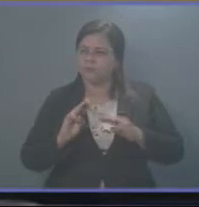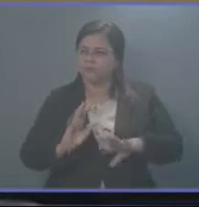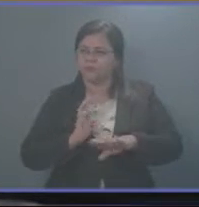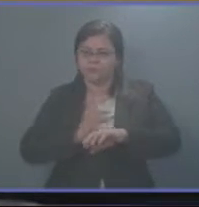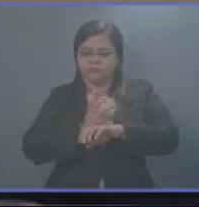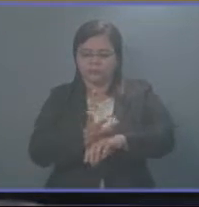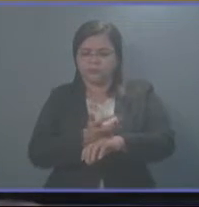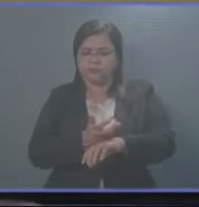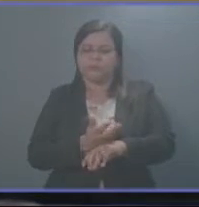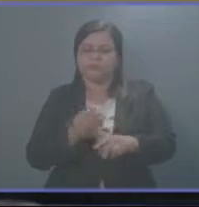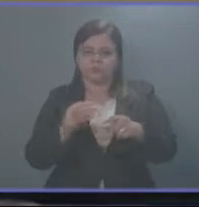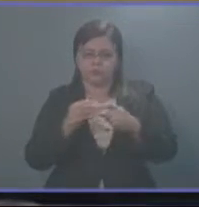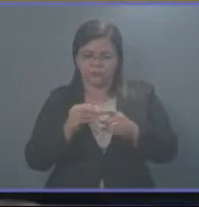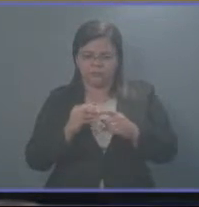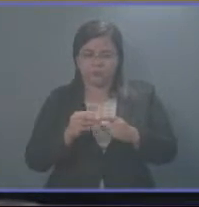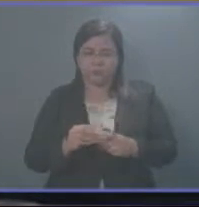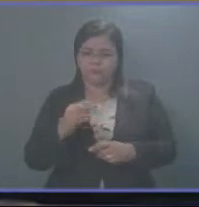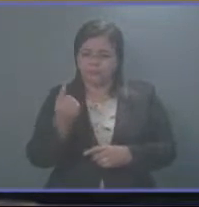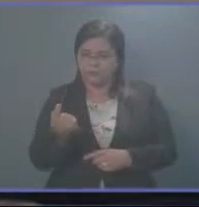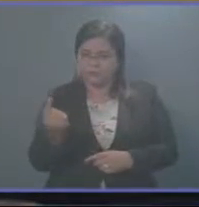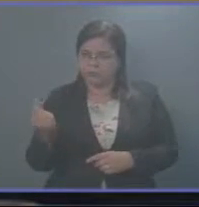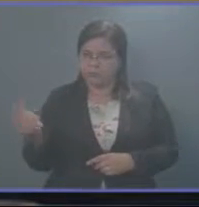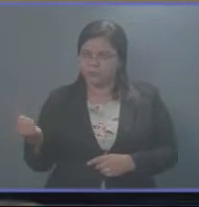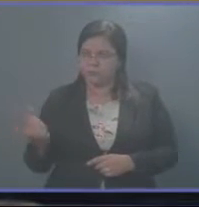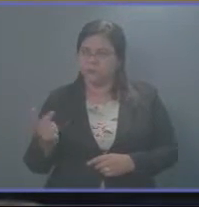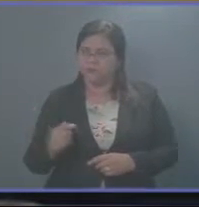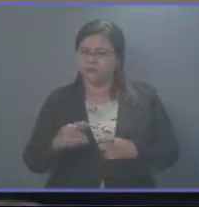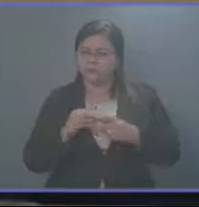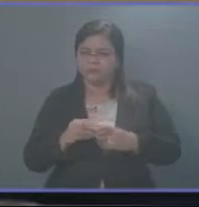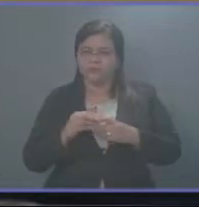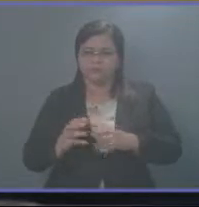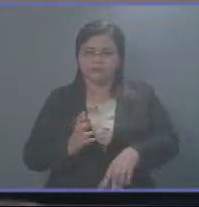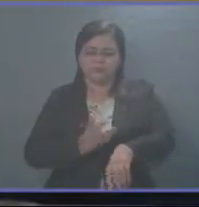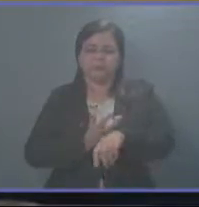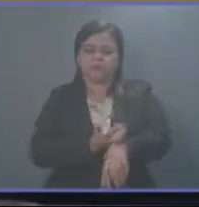selectivo excepcional de pasajeros, específicamente en pickups.